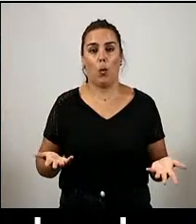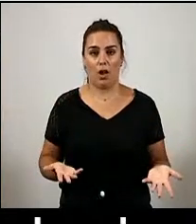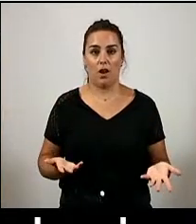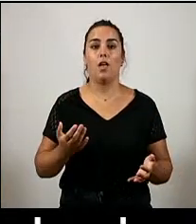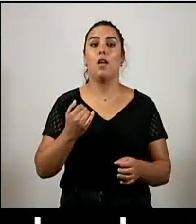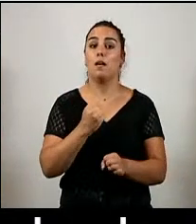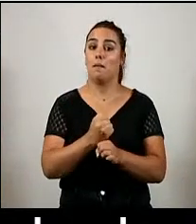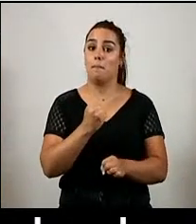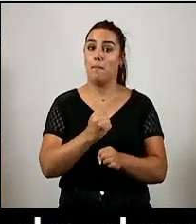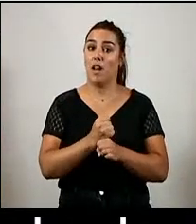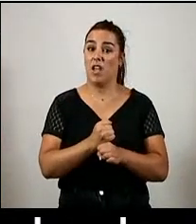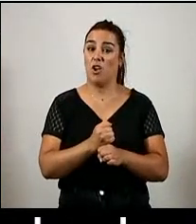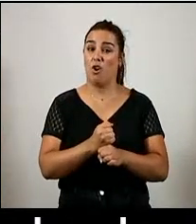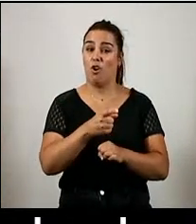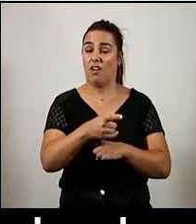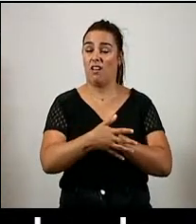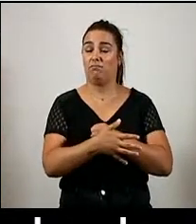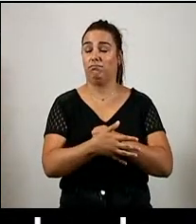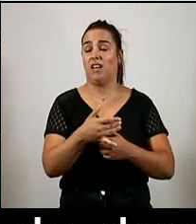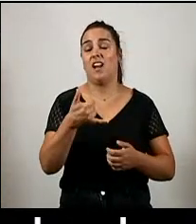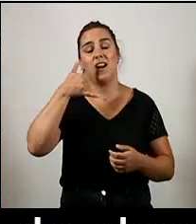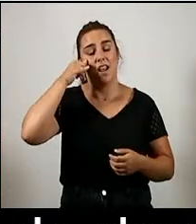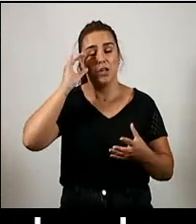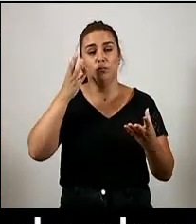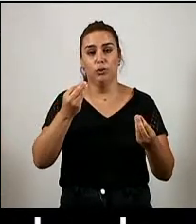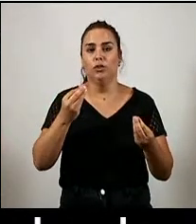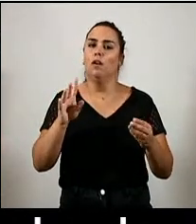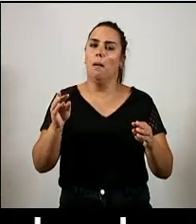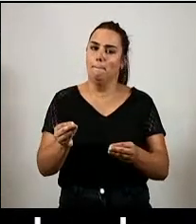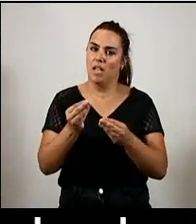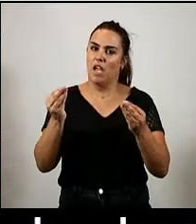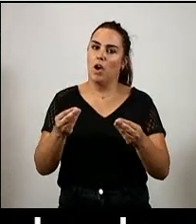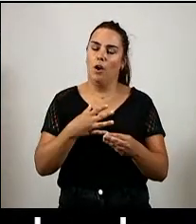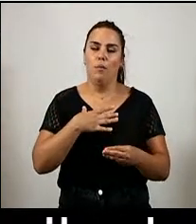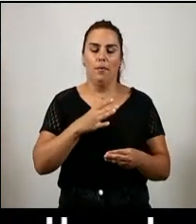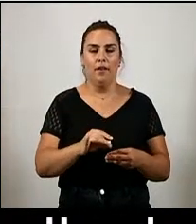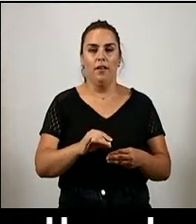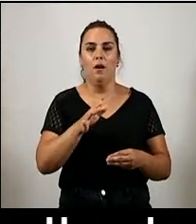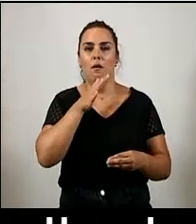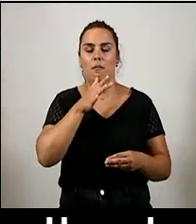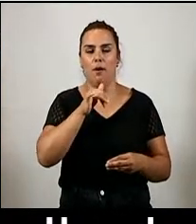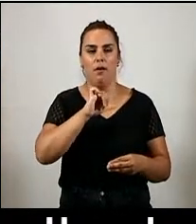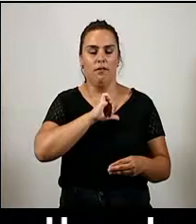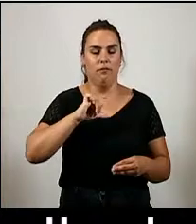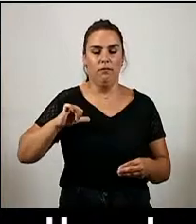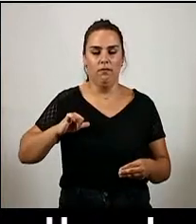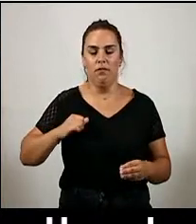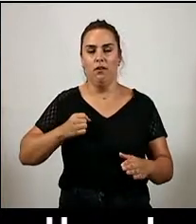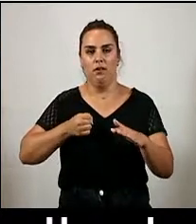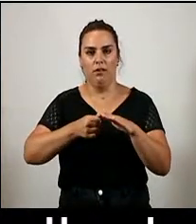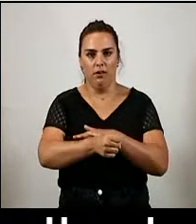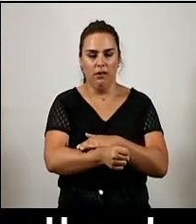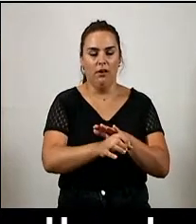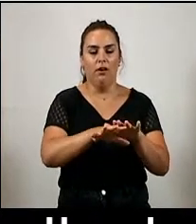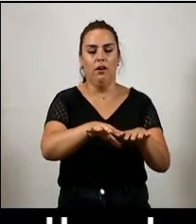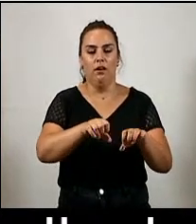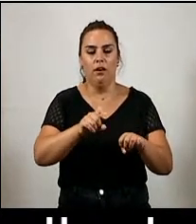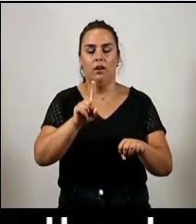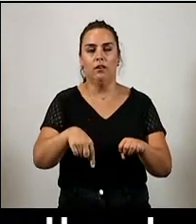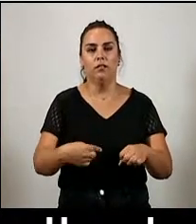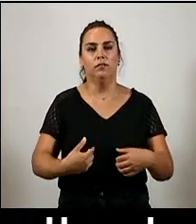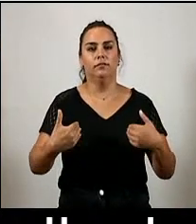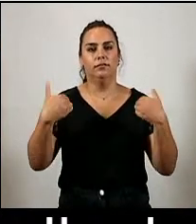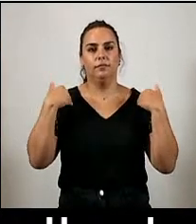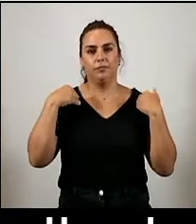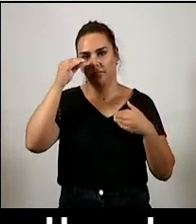estas personas vulnerables mediante el desarrollo de itinerarios personalizados de inserción y la adquisición de competencias